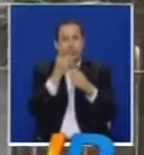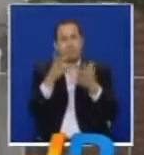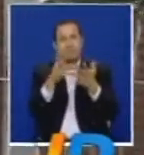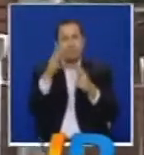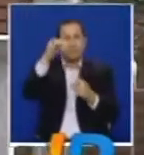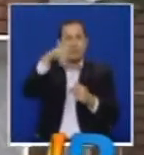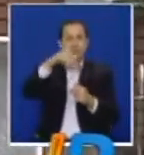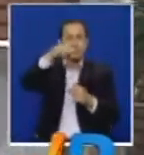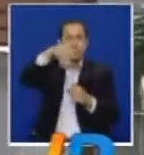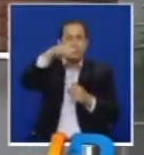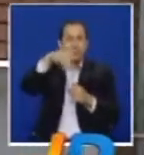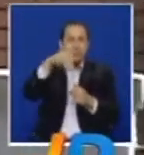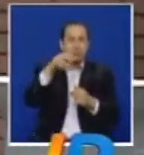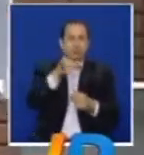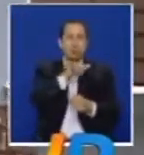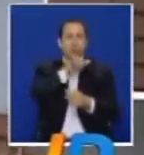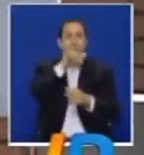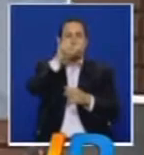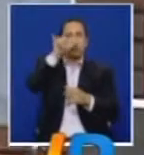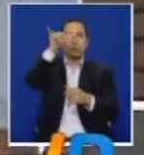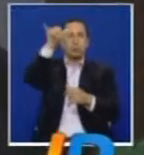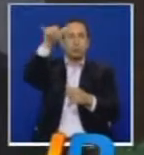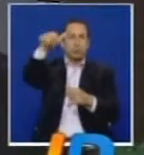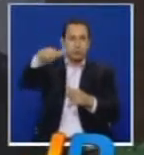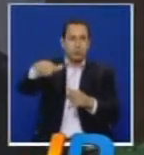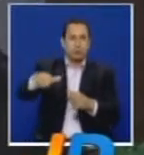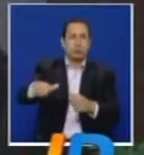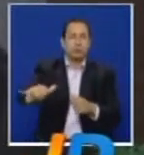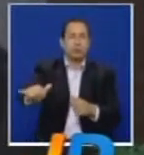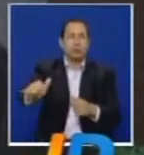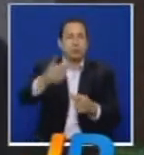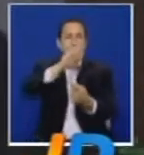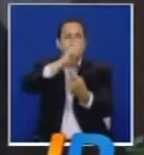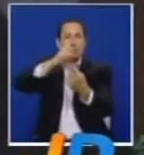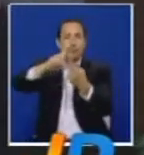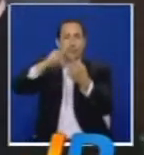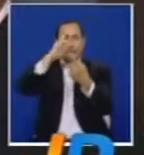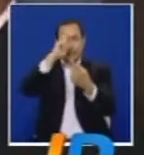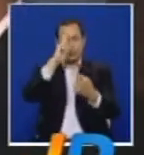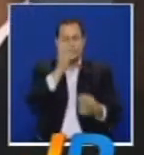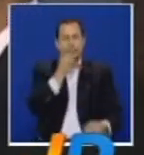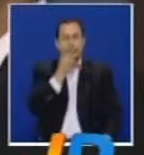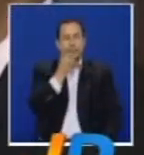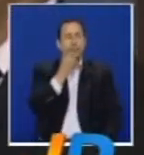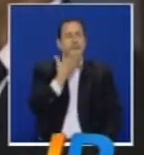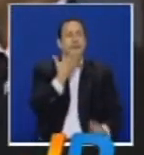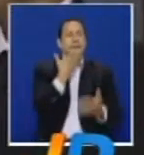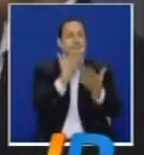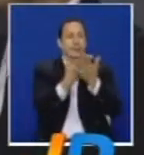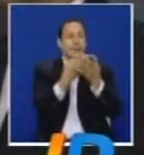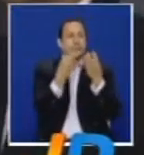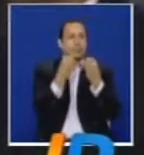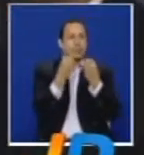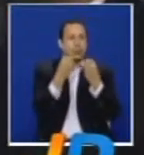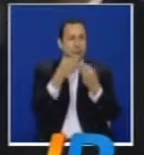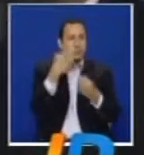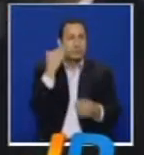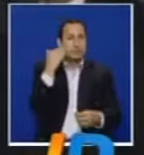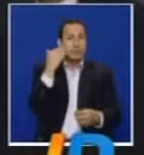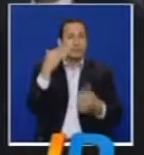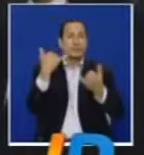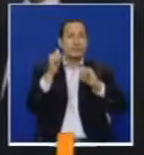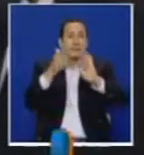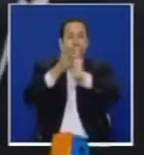estará saliendo hacia el destino de su país. Giancarlo, muchas gracias. María del Pilar, esta es la información